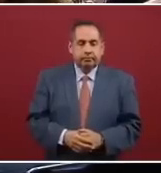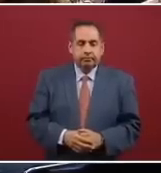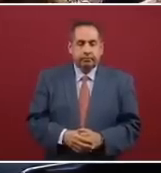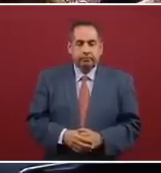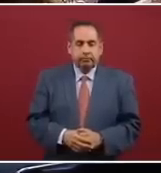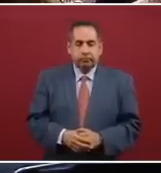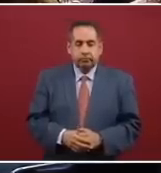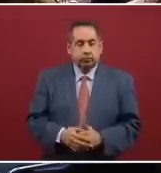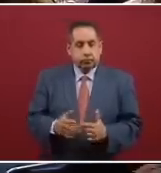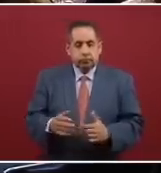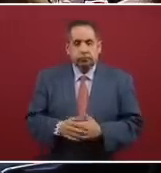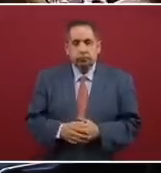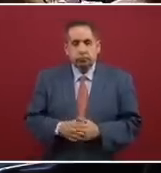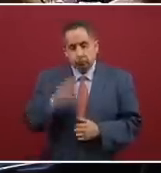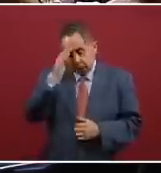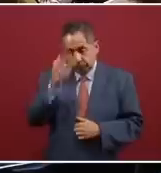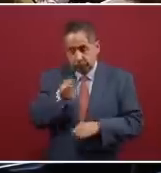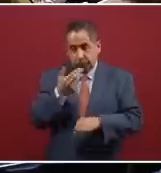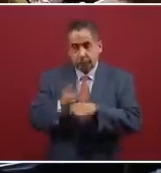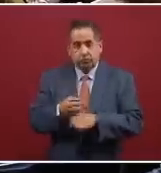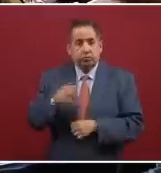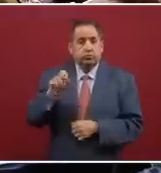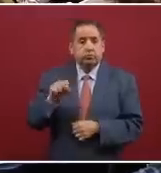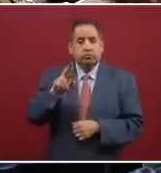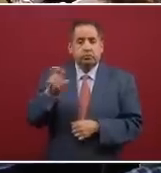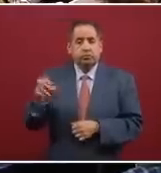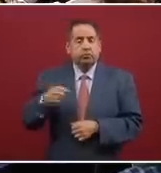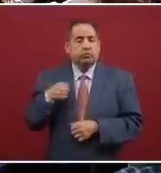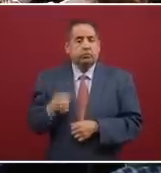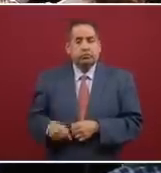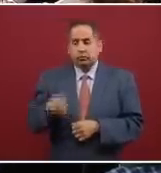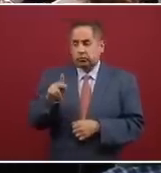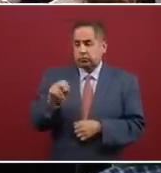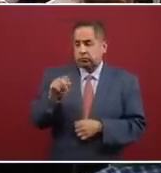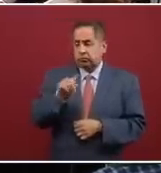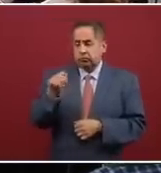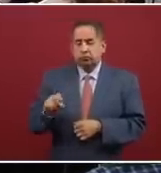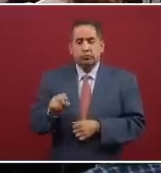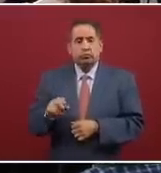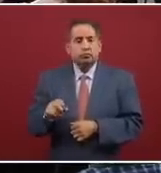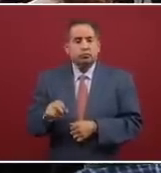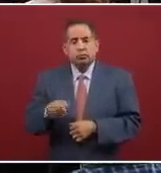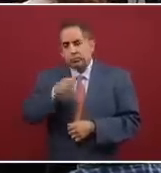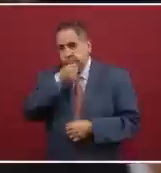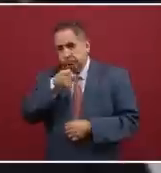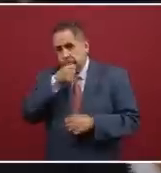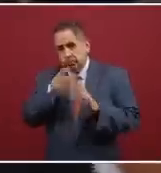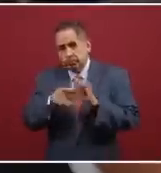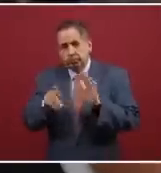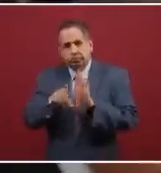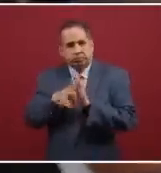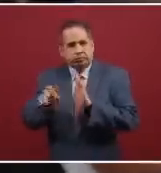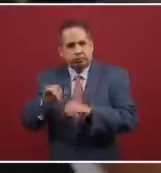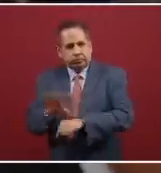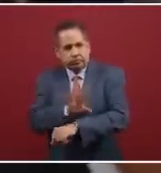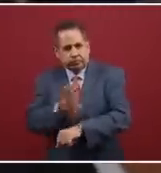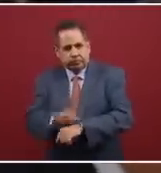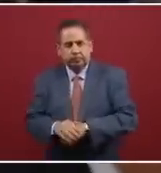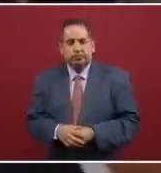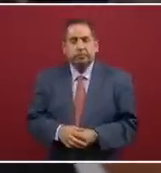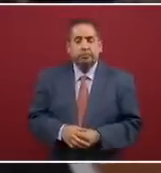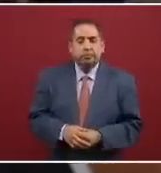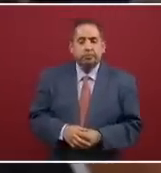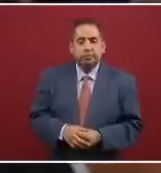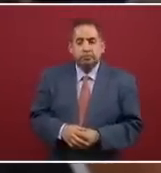bueno relaciones exteriores carlos pozos reportero de metro y energía para detener el flujo